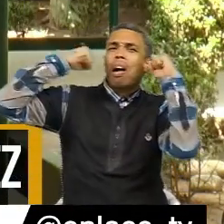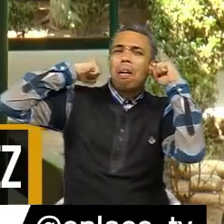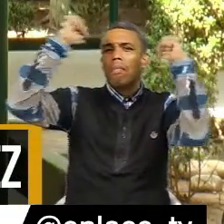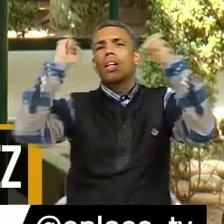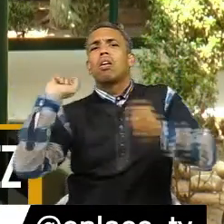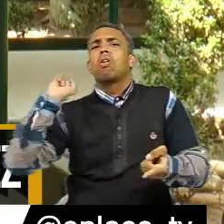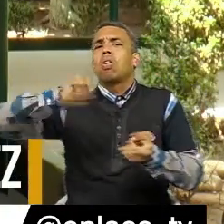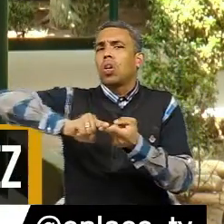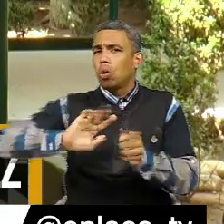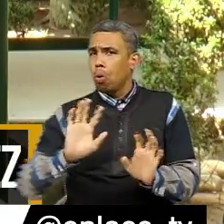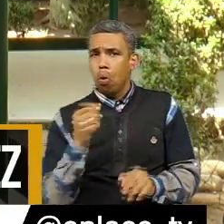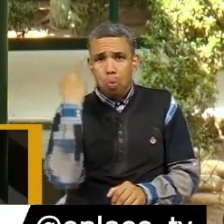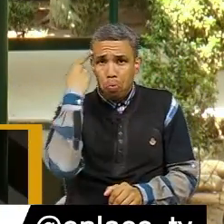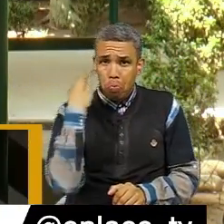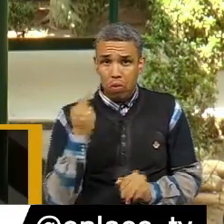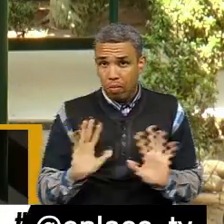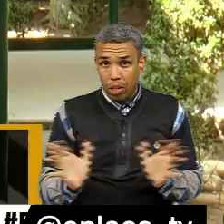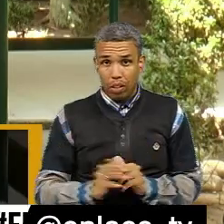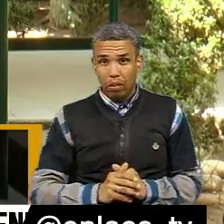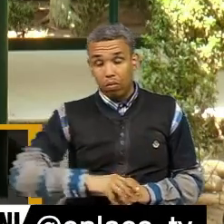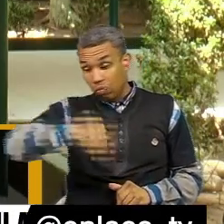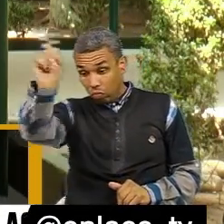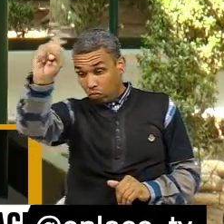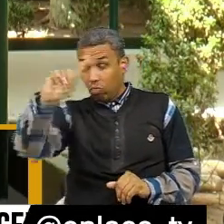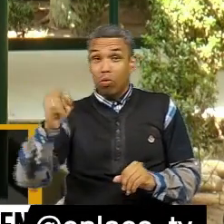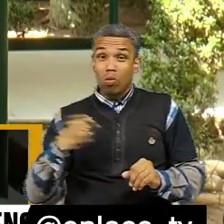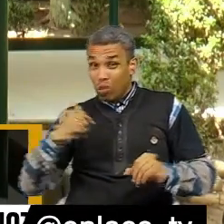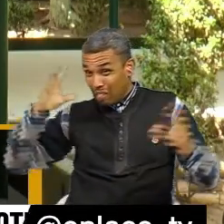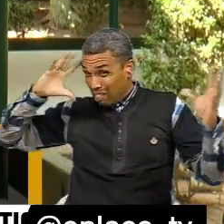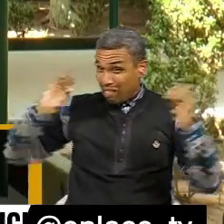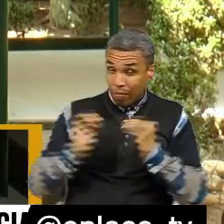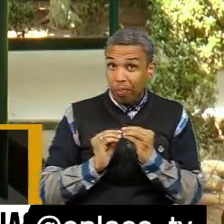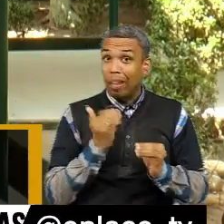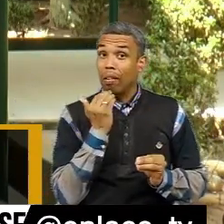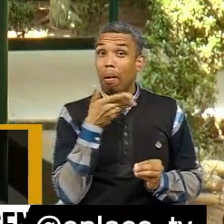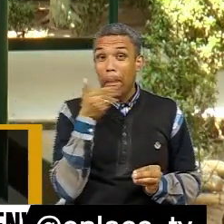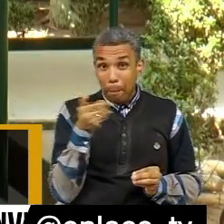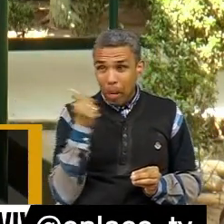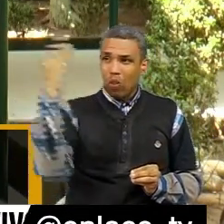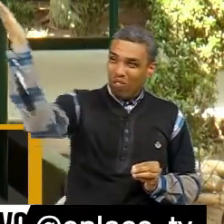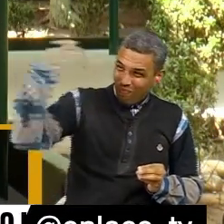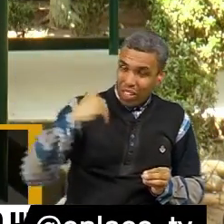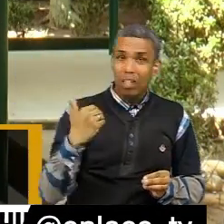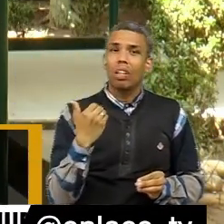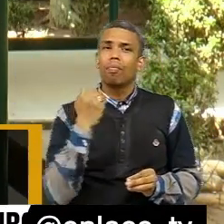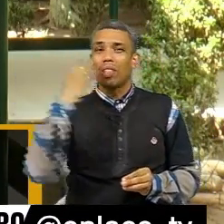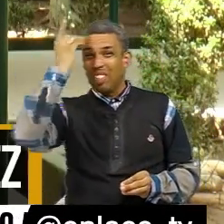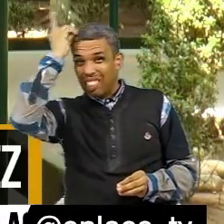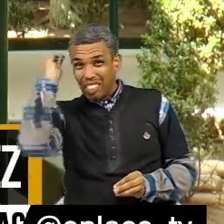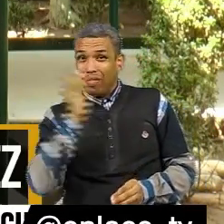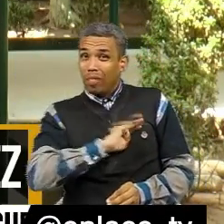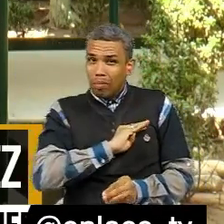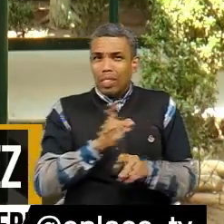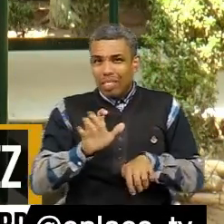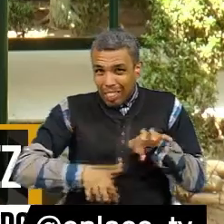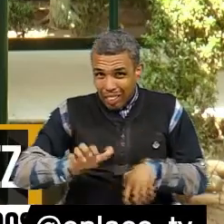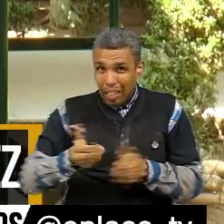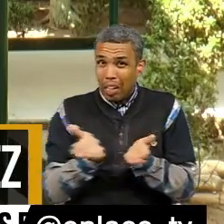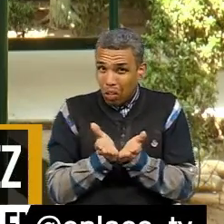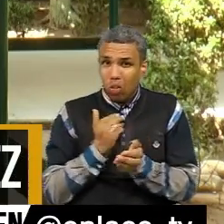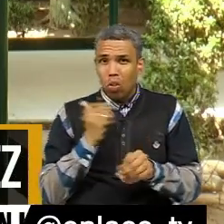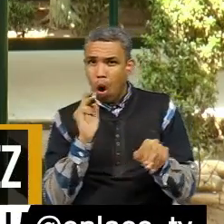nada? No, se mantiene hasta que lleguemos a acuerdo con el alcalde. Nos gustaría que la personería, la Contraloría, la Secretaría de Educación y la Alcaldía